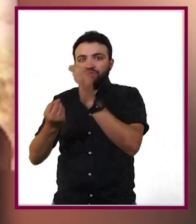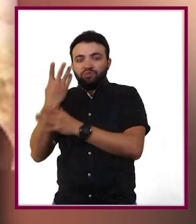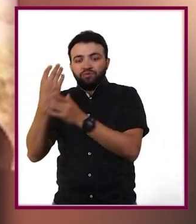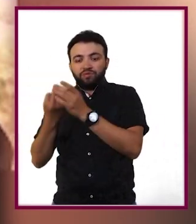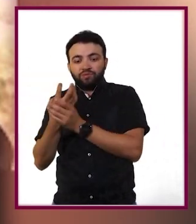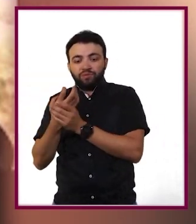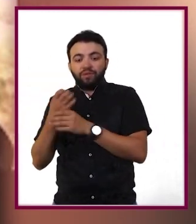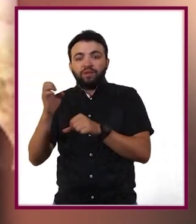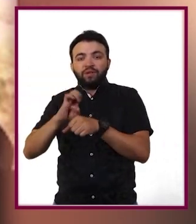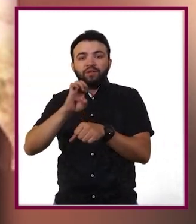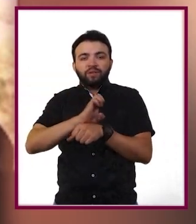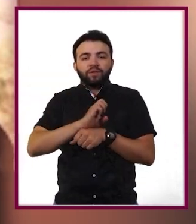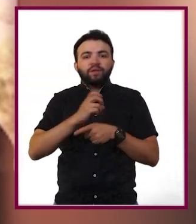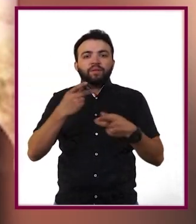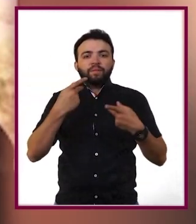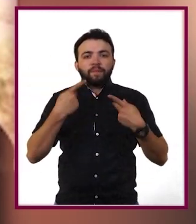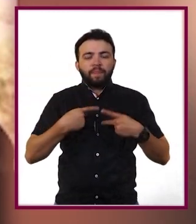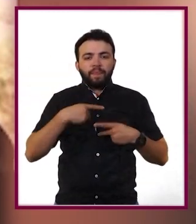a traer